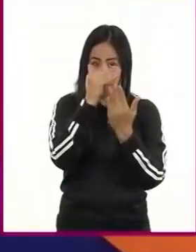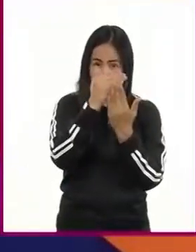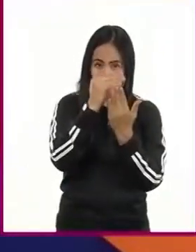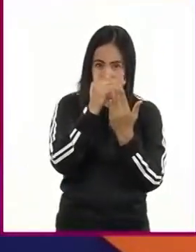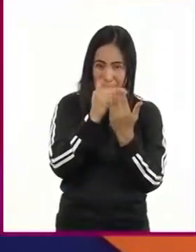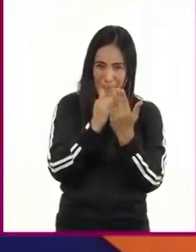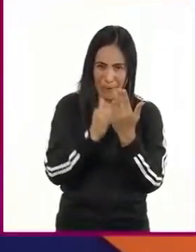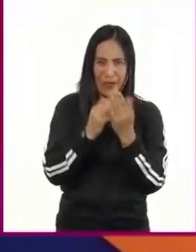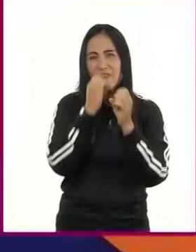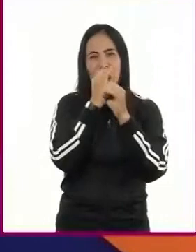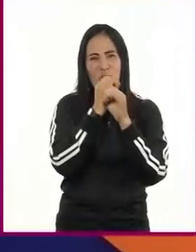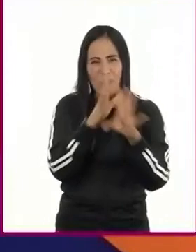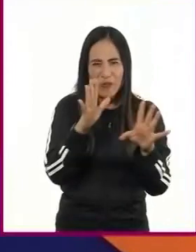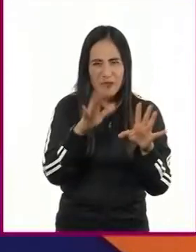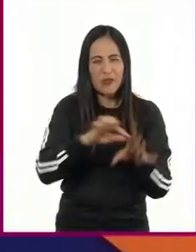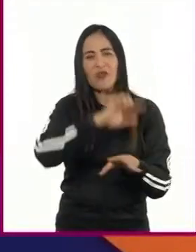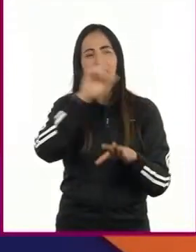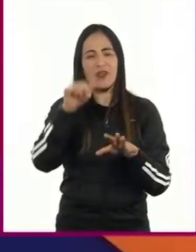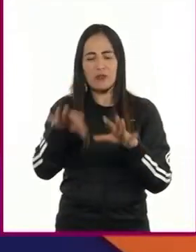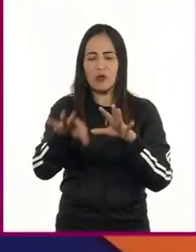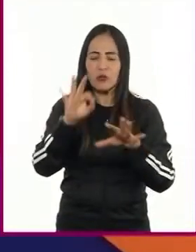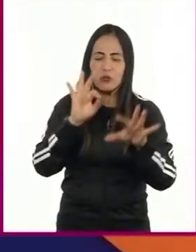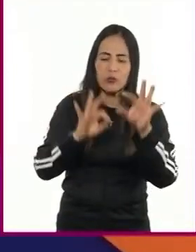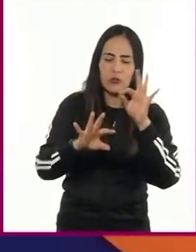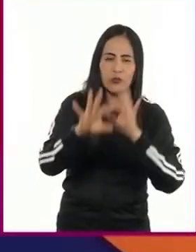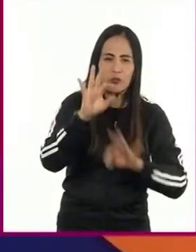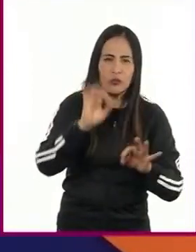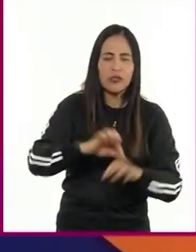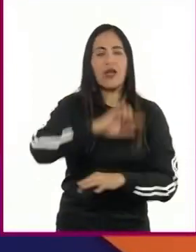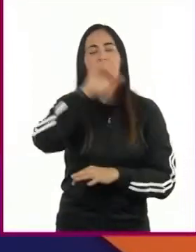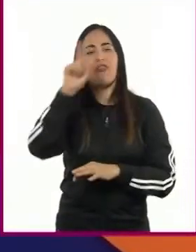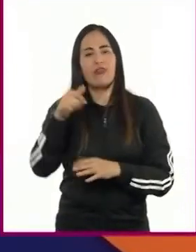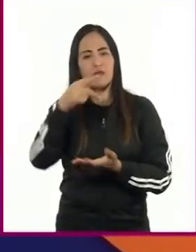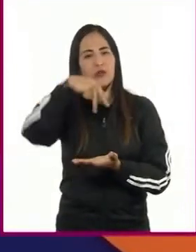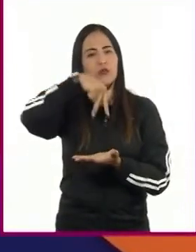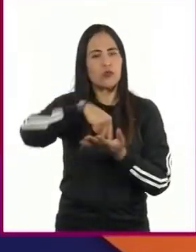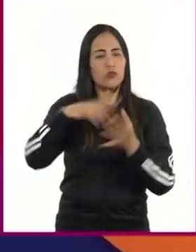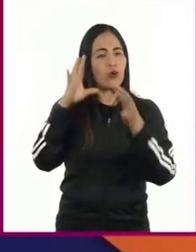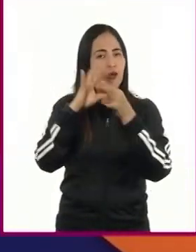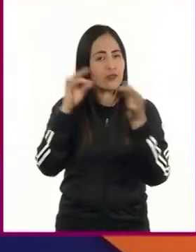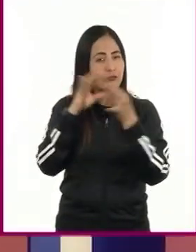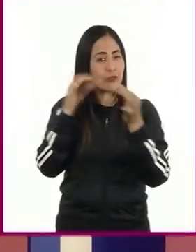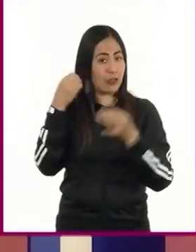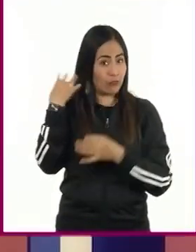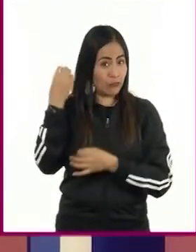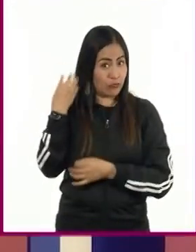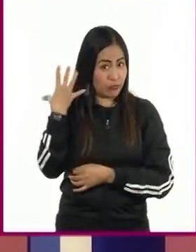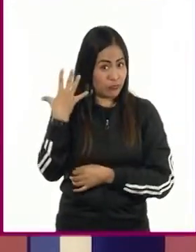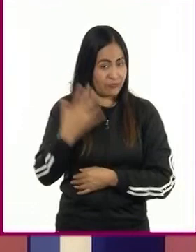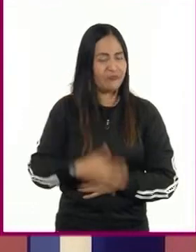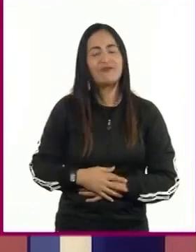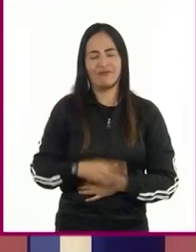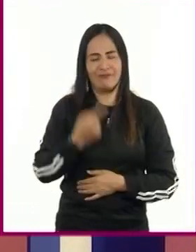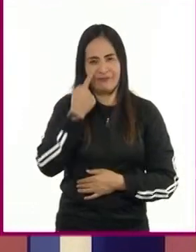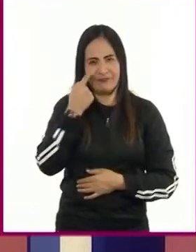elegir y seleccionar la información pertinente que nos permitirá realizar una exposición, continuemos con este proceso. Ahora,